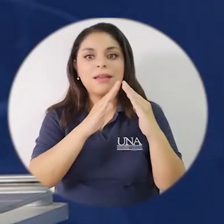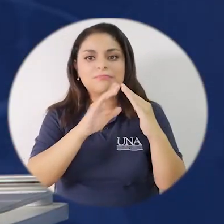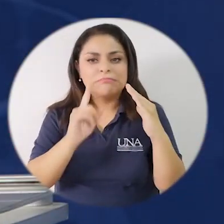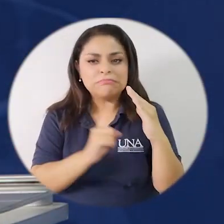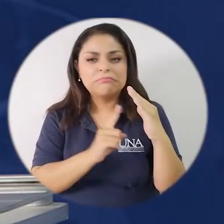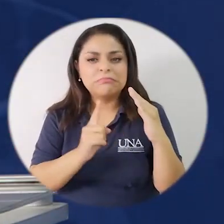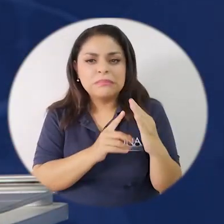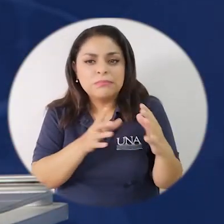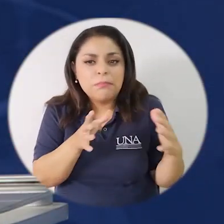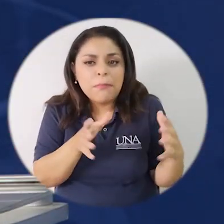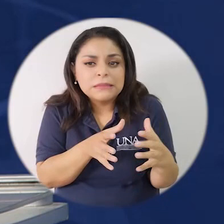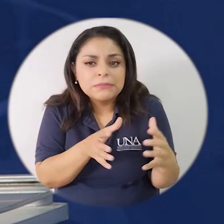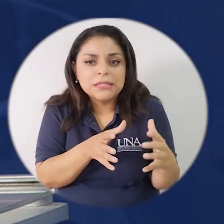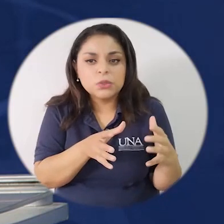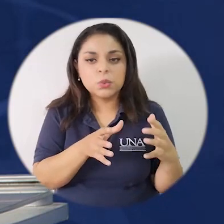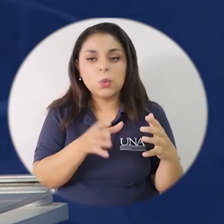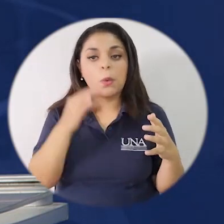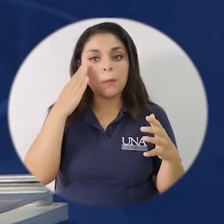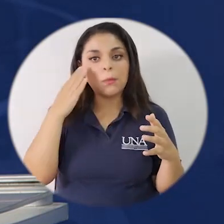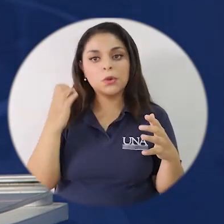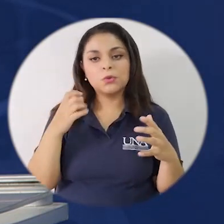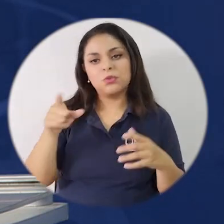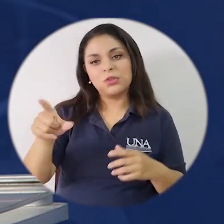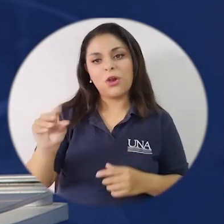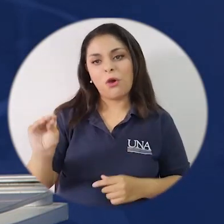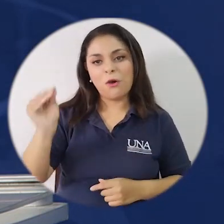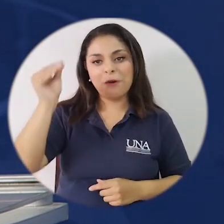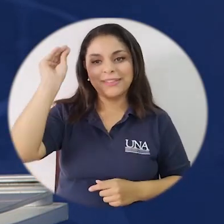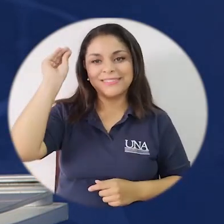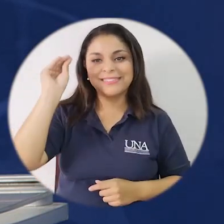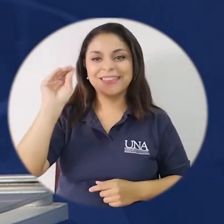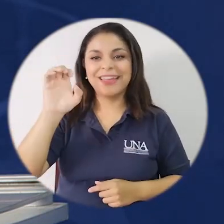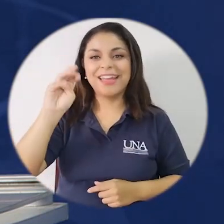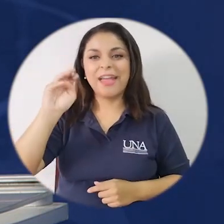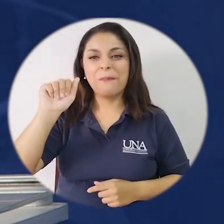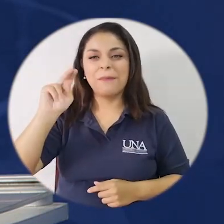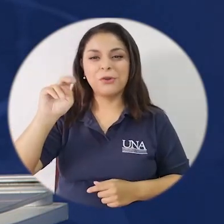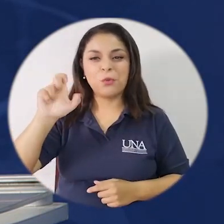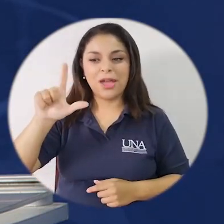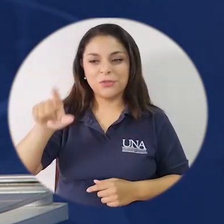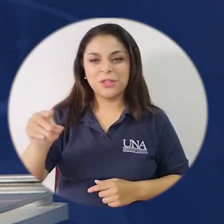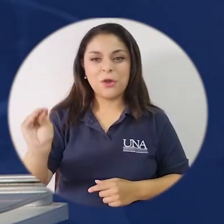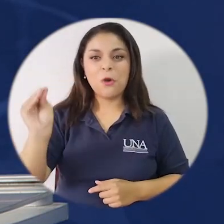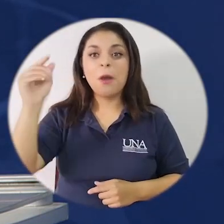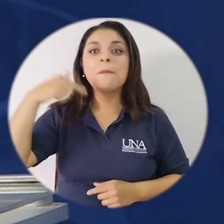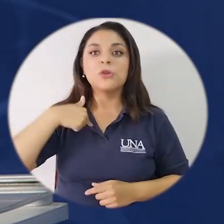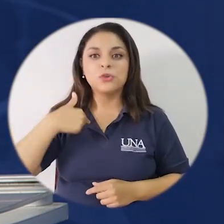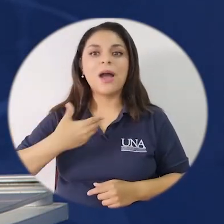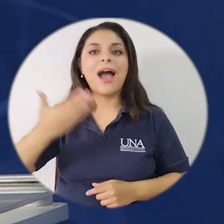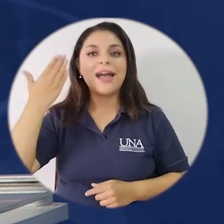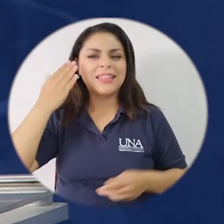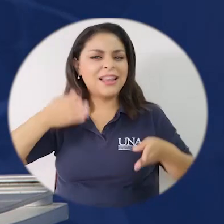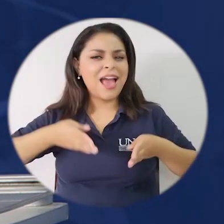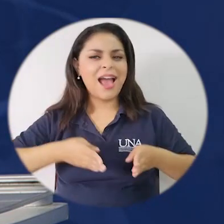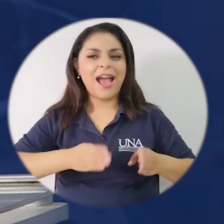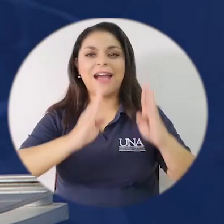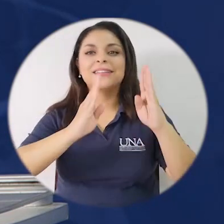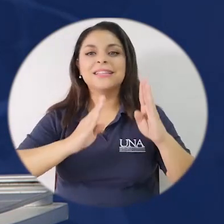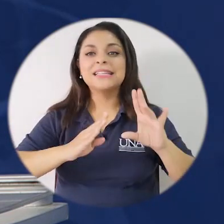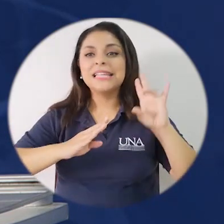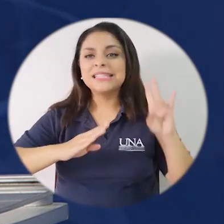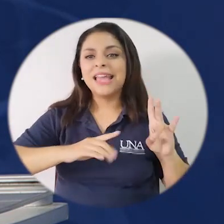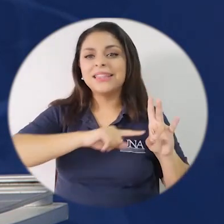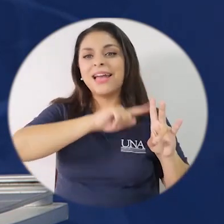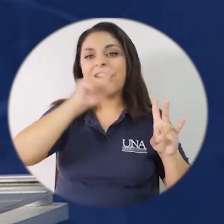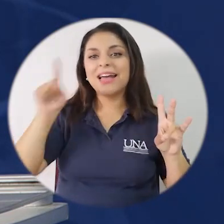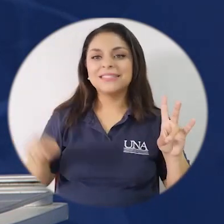pequeños, ¿verdad? Correcto. Porque usted es que es muy joven, Emanuel, pero yo vivía en la calle de 7 a 6 y la mayoría de las y los